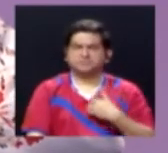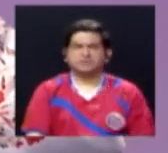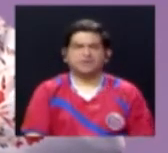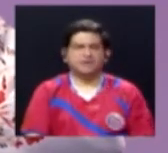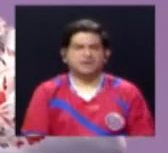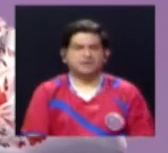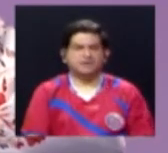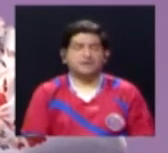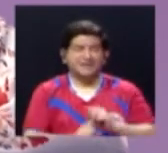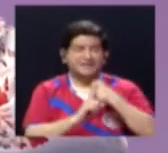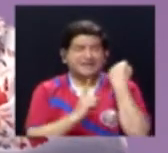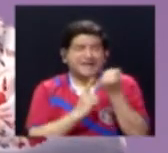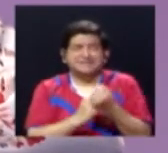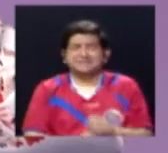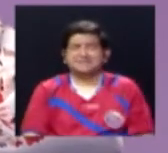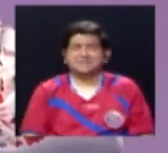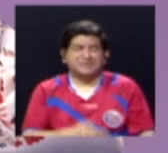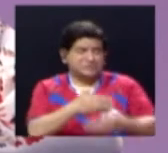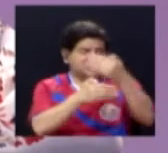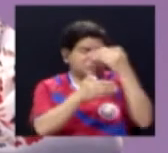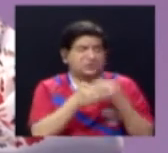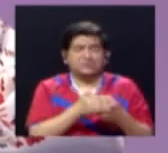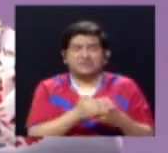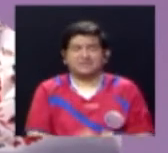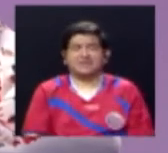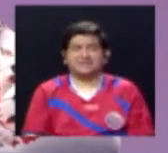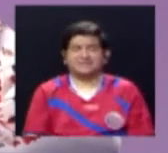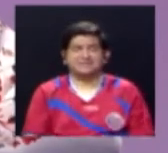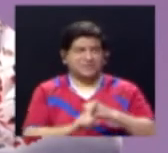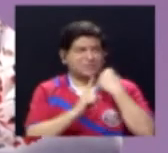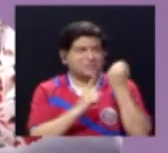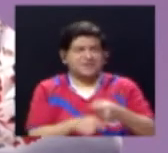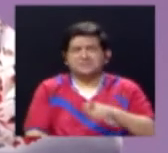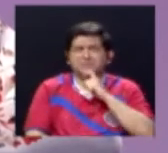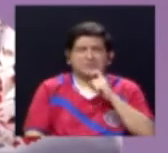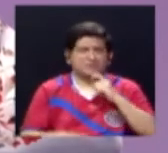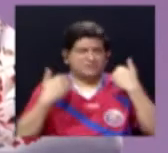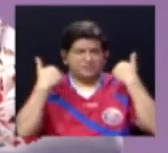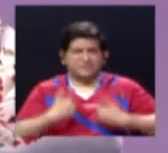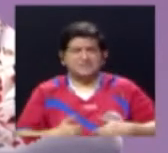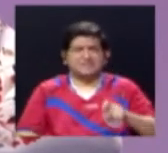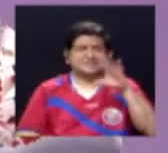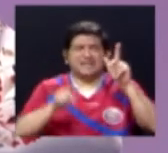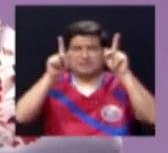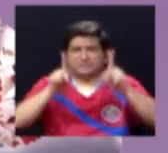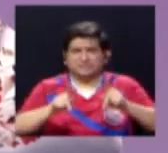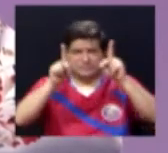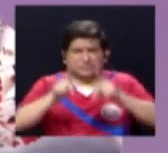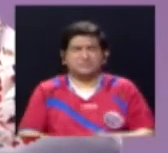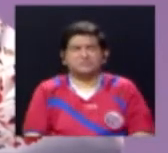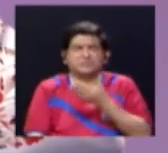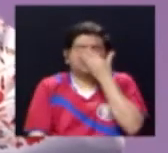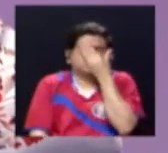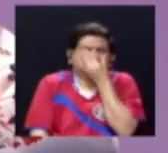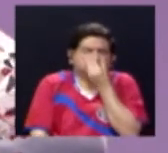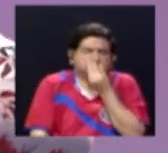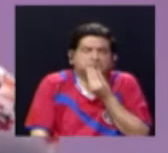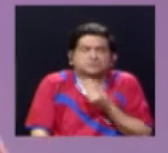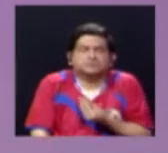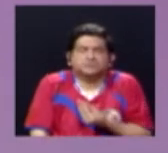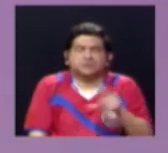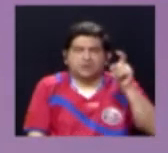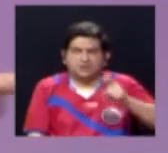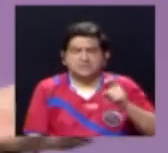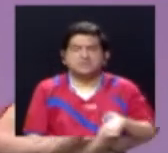el drama humano que están atrás de esto el drama humano de las cientos de personas que están sufriendo lo que